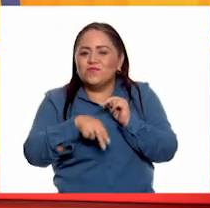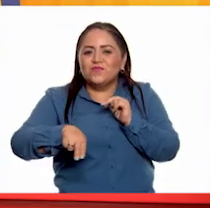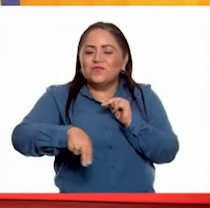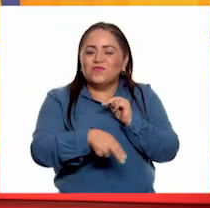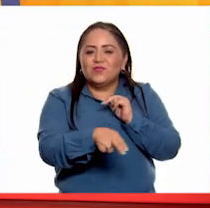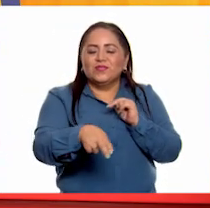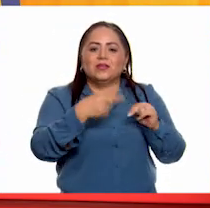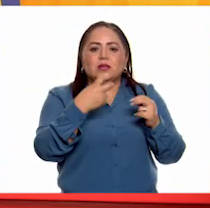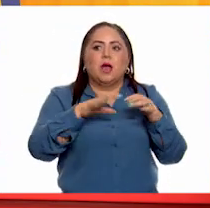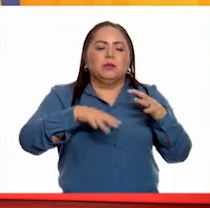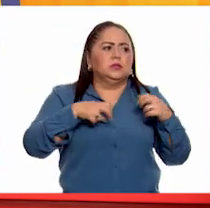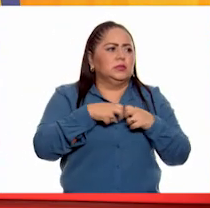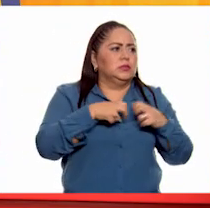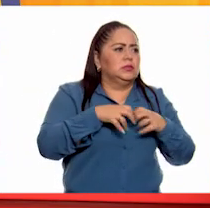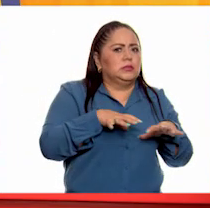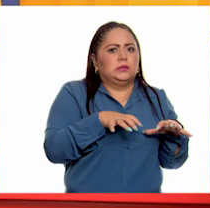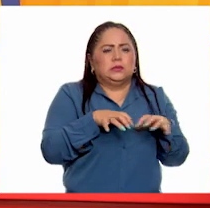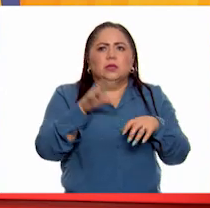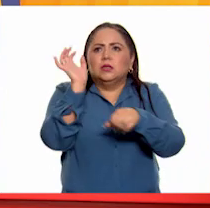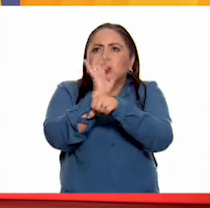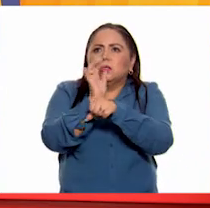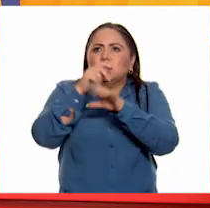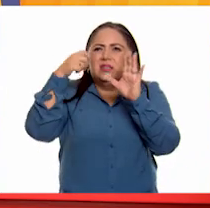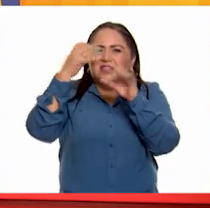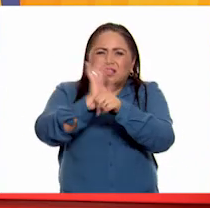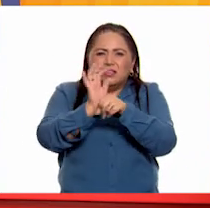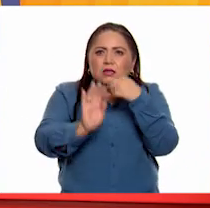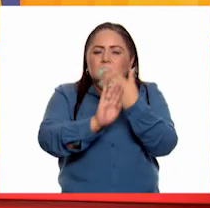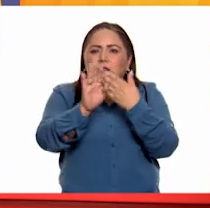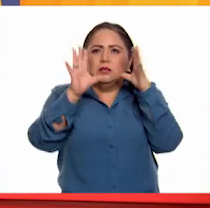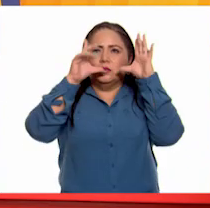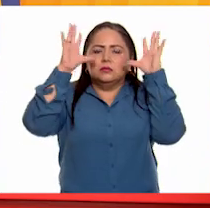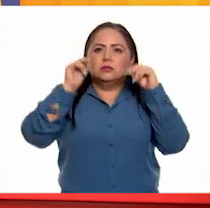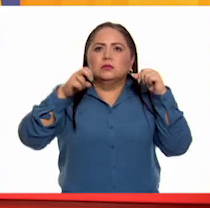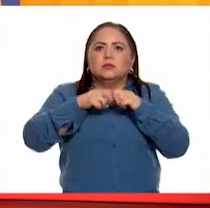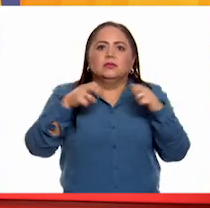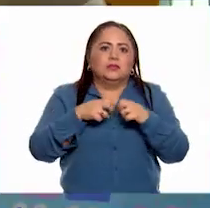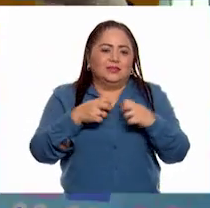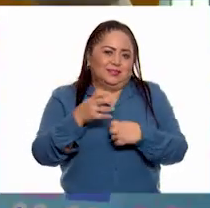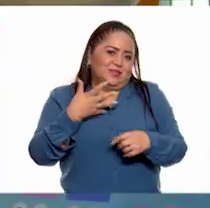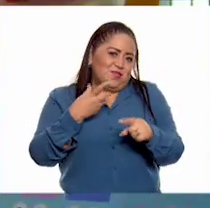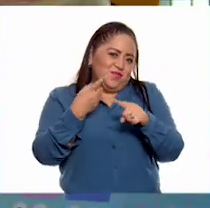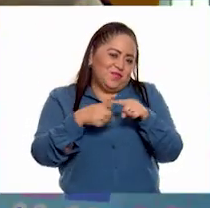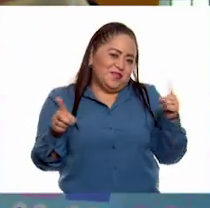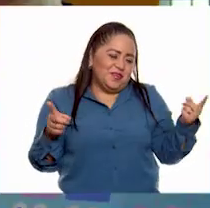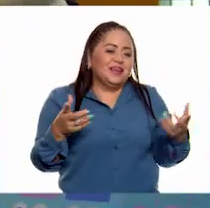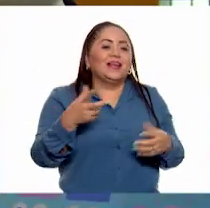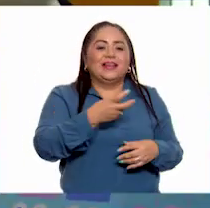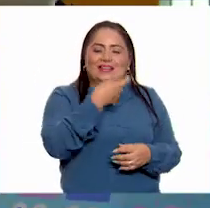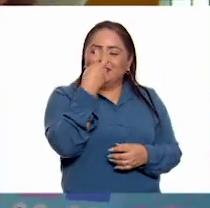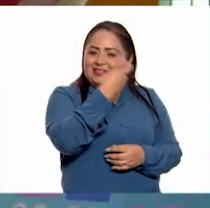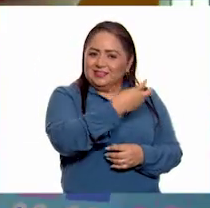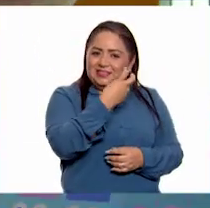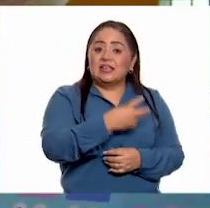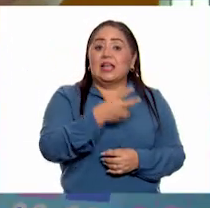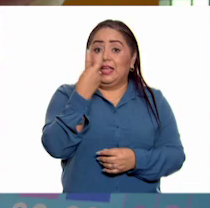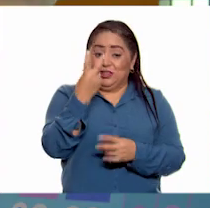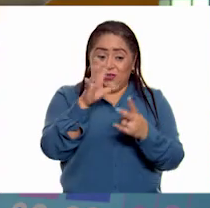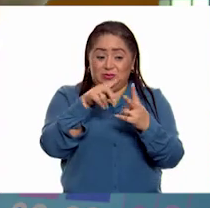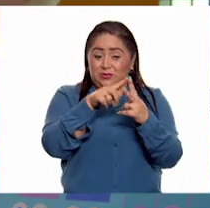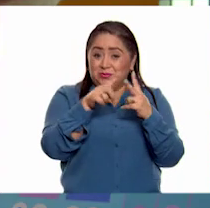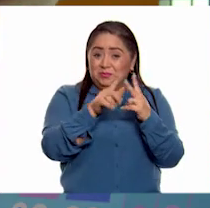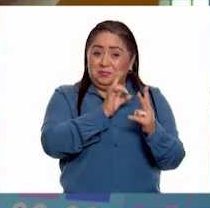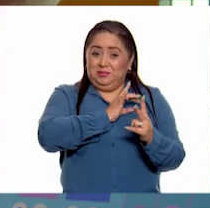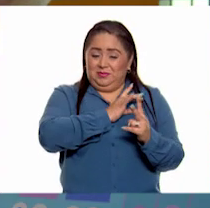miedo y estrés que te causa ver una película de terror con las luces apagadas. ¡Exacto! Y esos dos